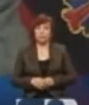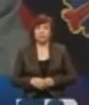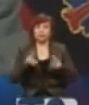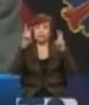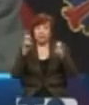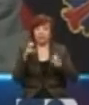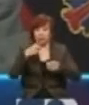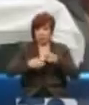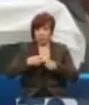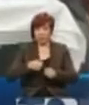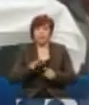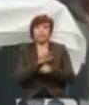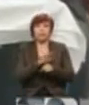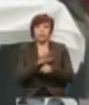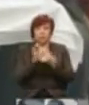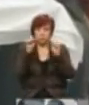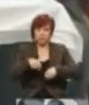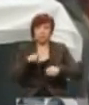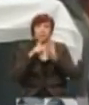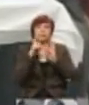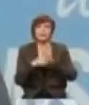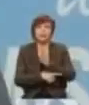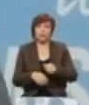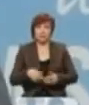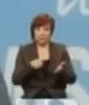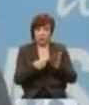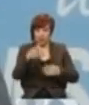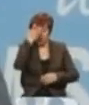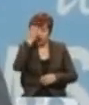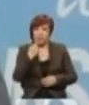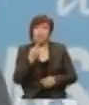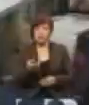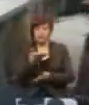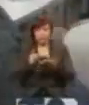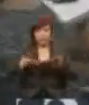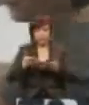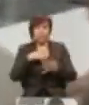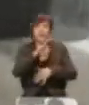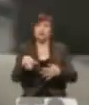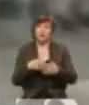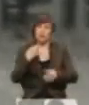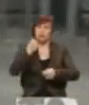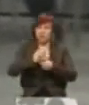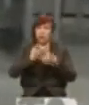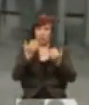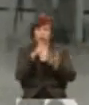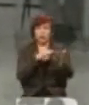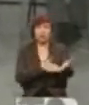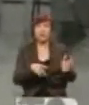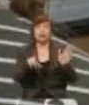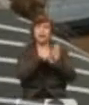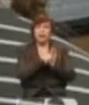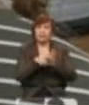de denunciar los casos. El ministro de Educación habla de una cooperación interinstitucional y para ello se trabaja en el proyecto de ley que evite